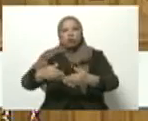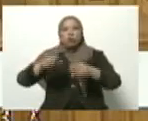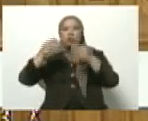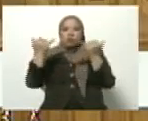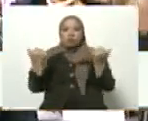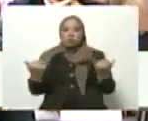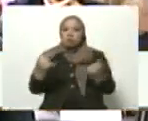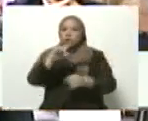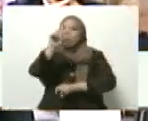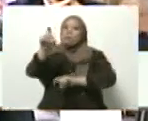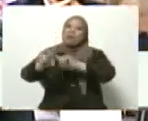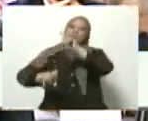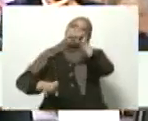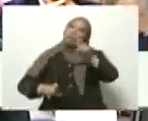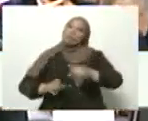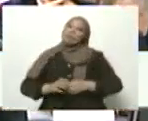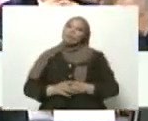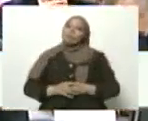preguntamos,